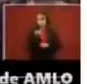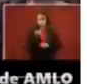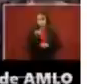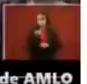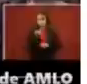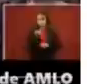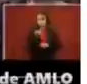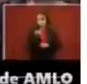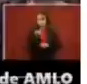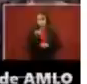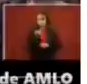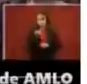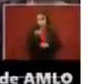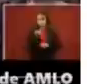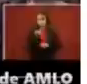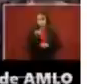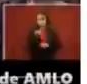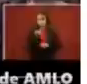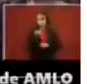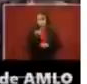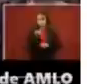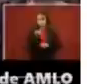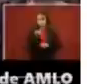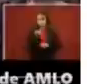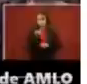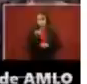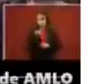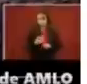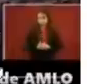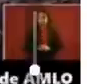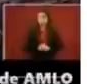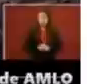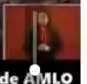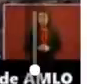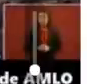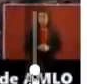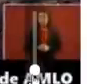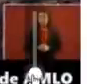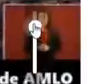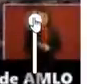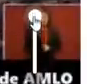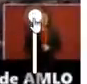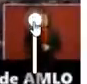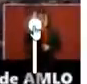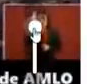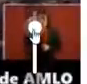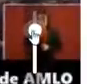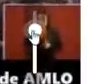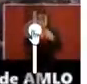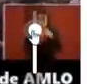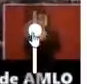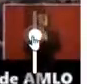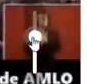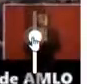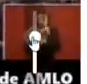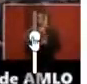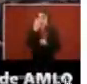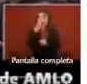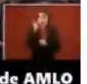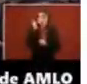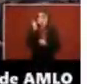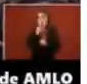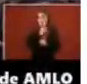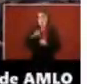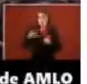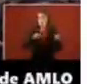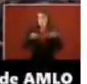Jorge Ramos. Vaya, vamos a ver. Se iba a controlar y que iba a haber resultados, sin embargo,